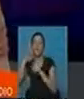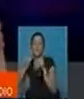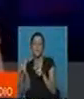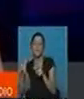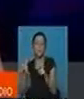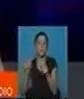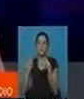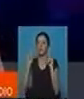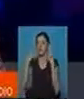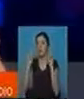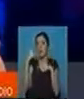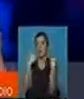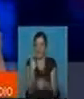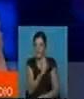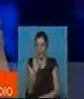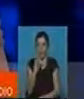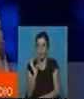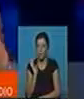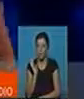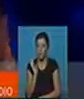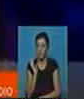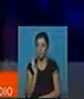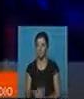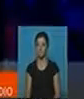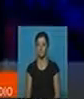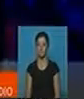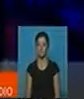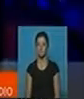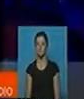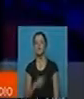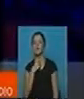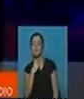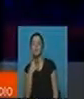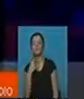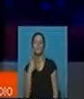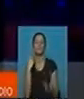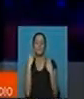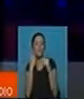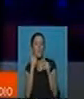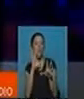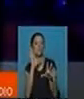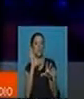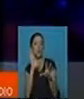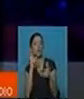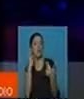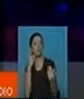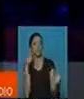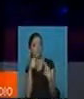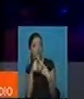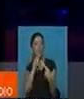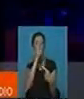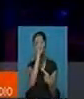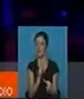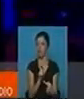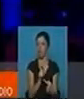agendas personales tengan un reclamo, una retaliación frente al otro, una animosidad